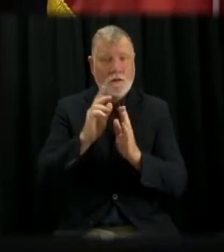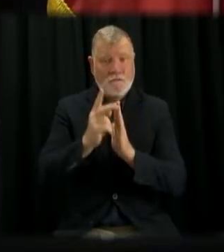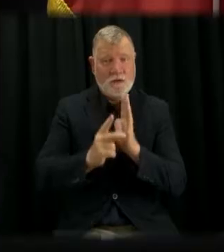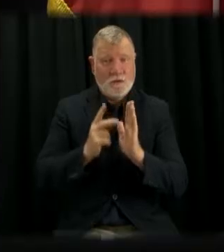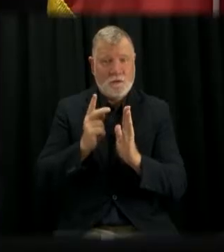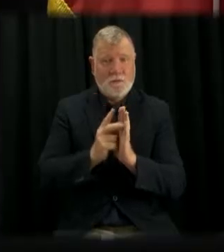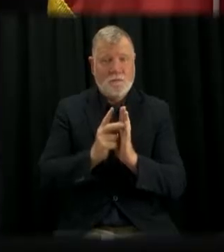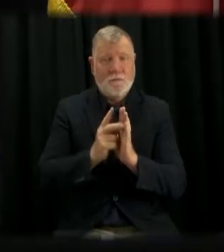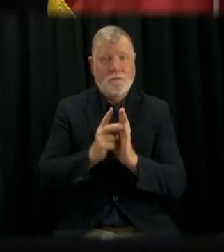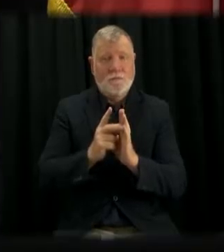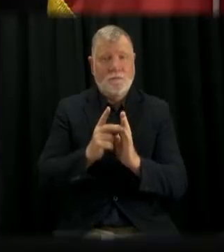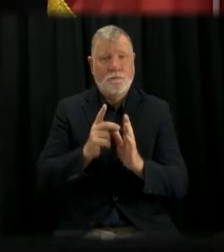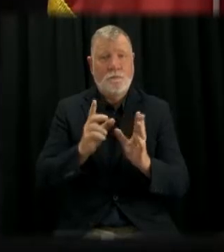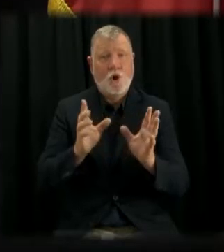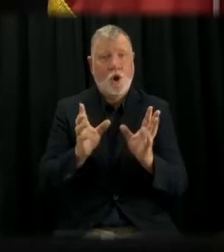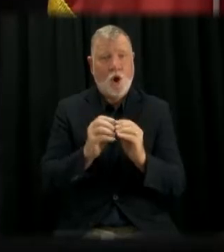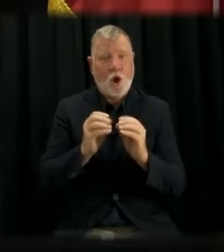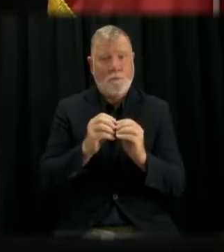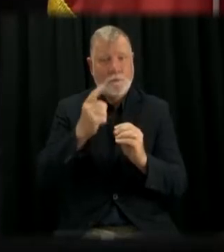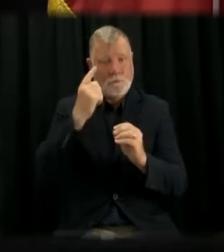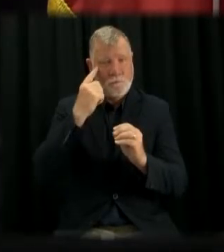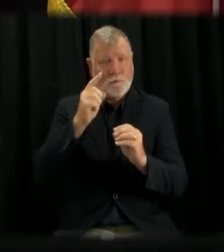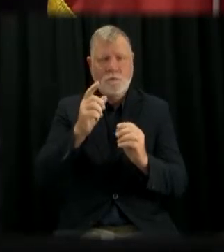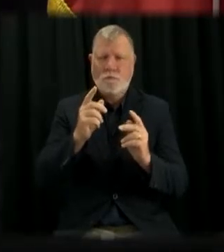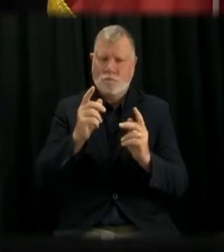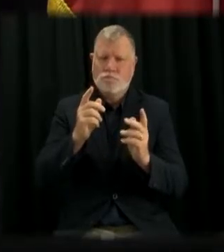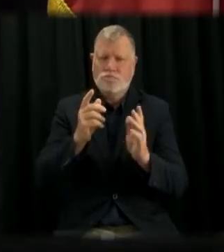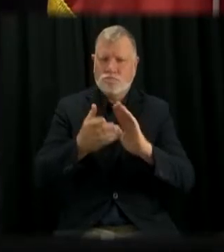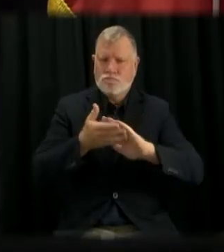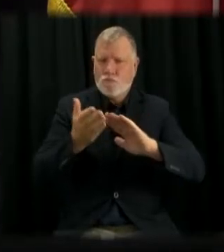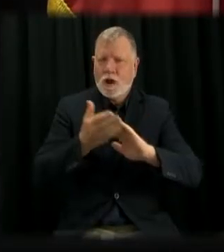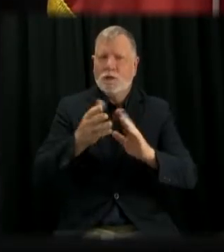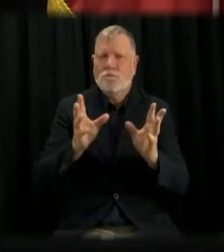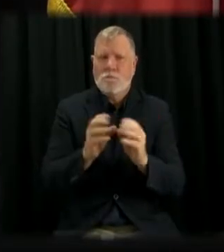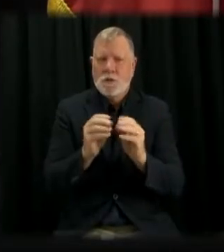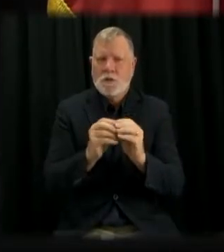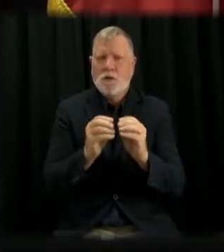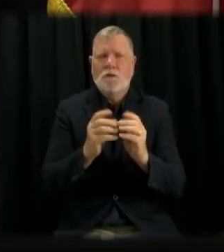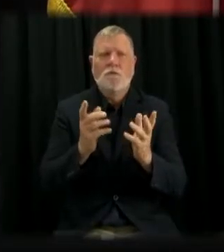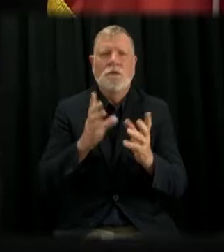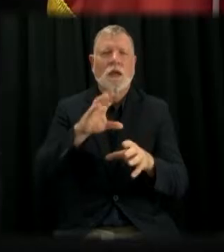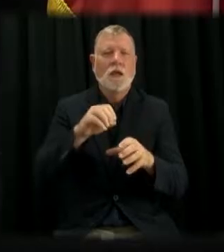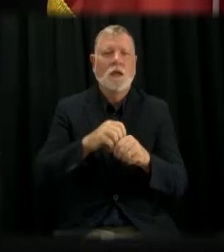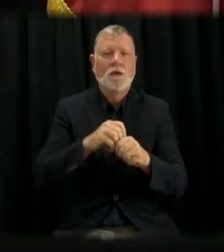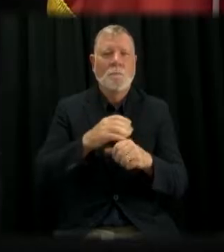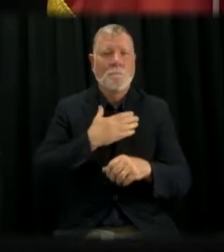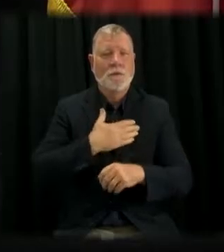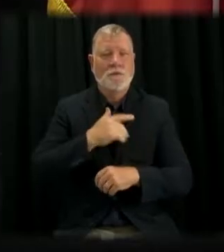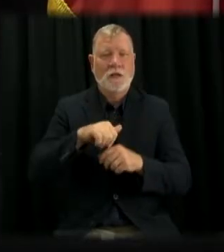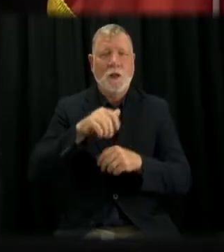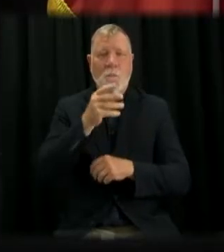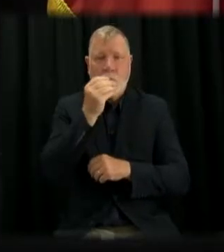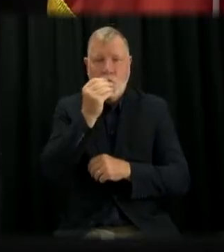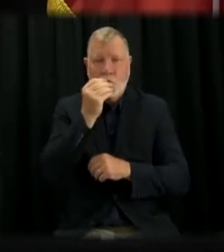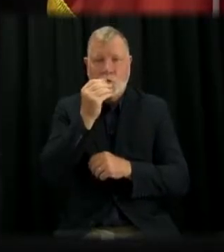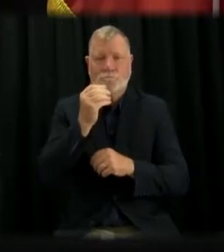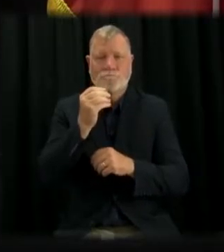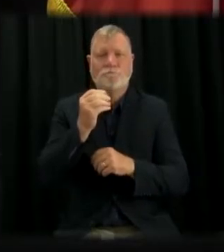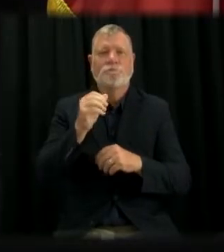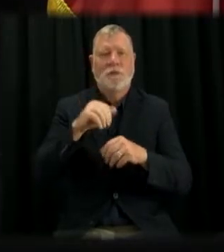están conectados en el video, en la videoconferencia, que cooperen para hacer una reunión productiva, incluyendo manteniéndose